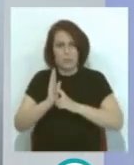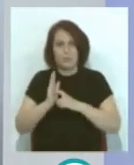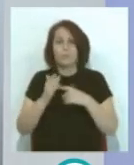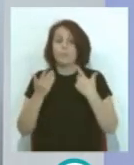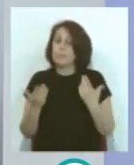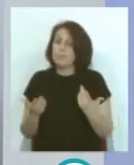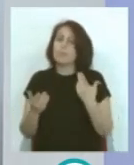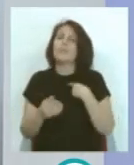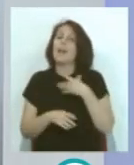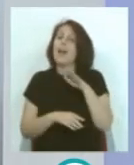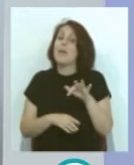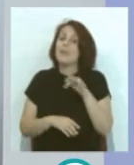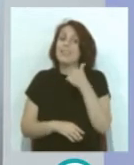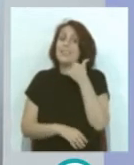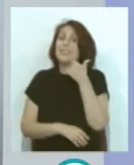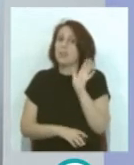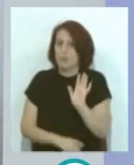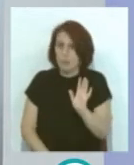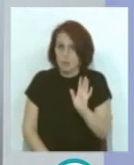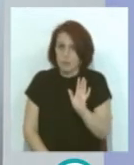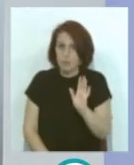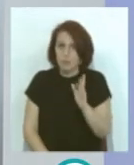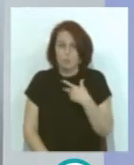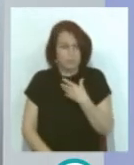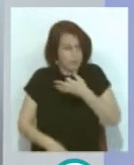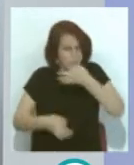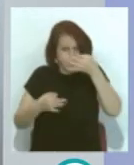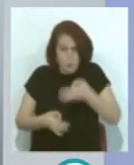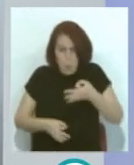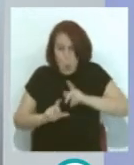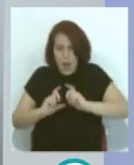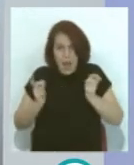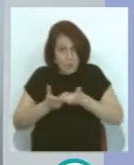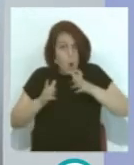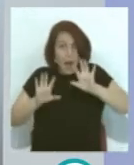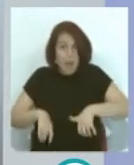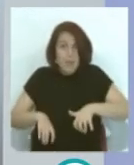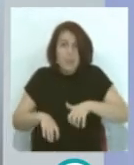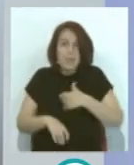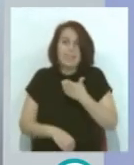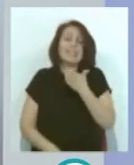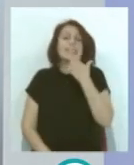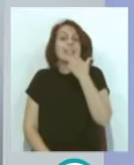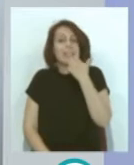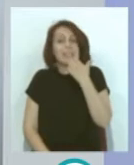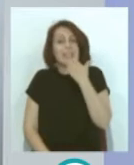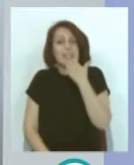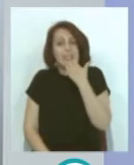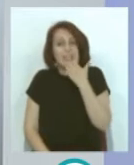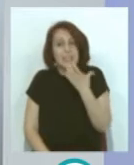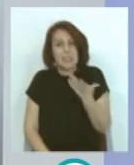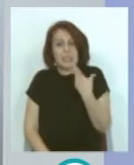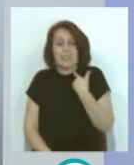investigación y que dice además, matiza, y como están seguros desde el Cádiz, que llegada la resolución